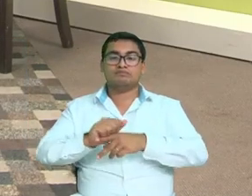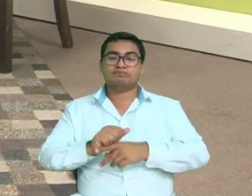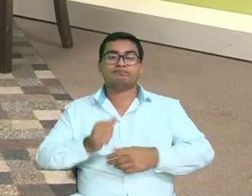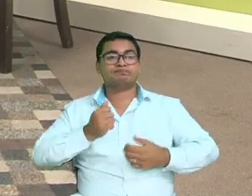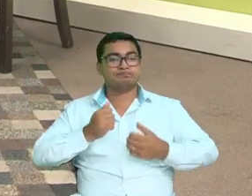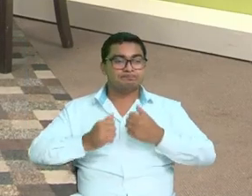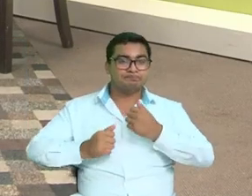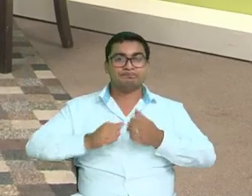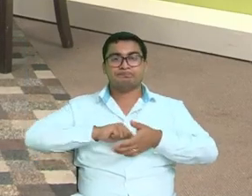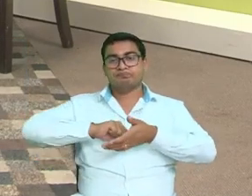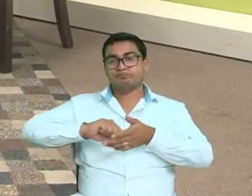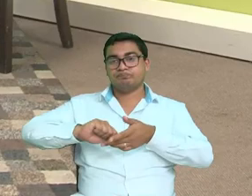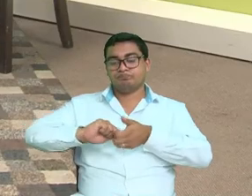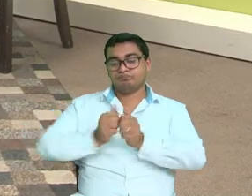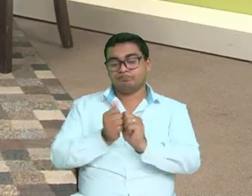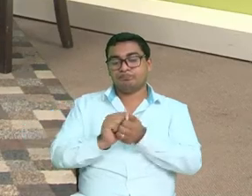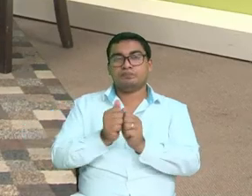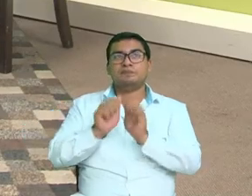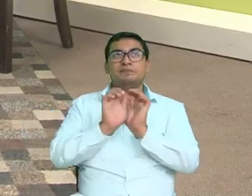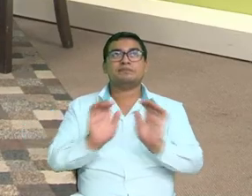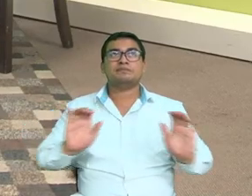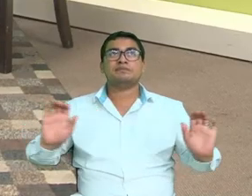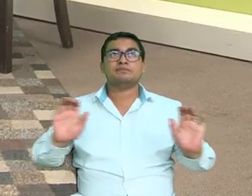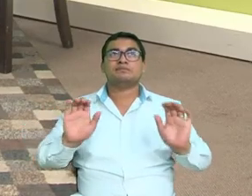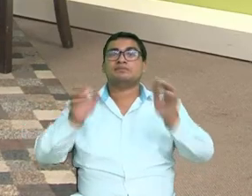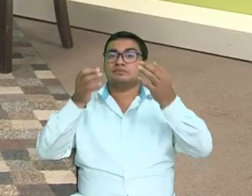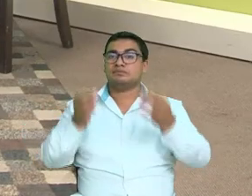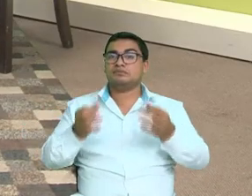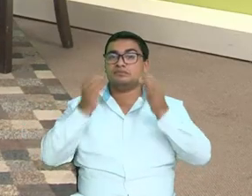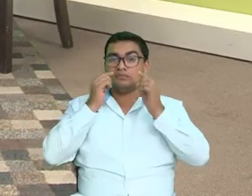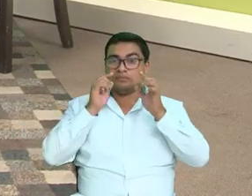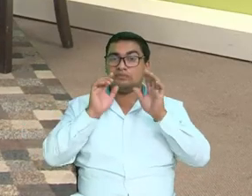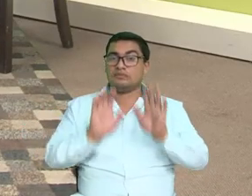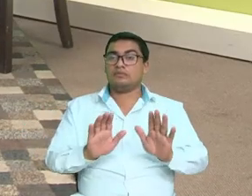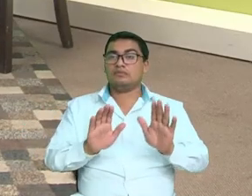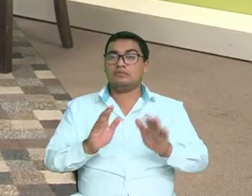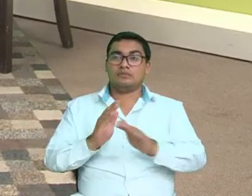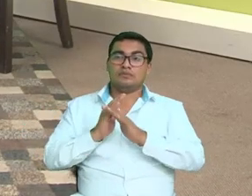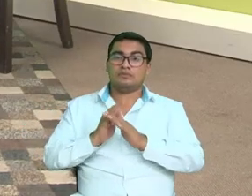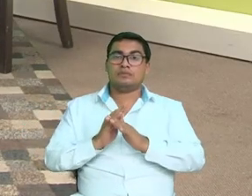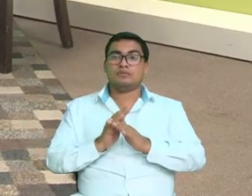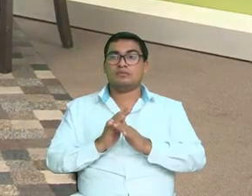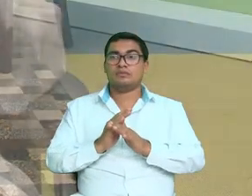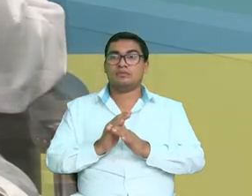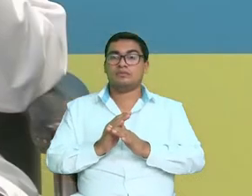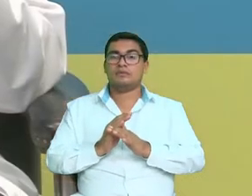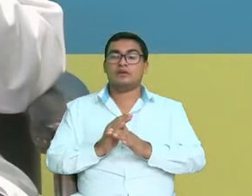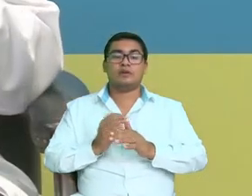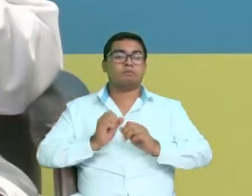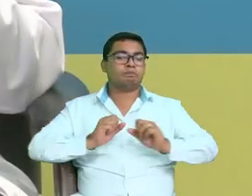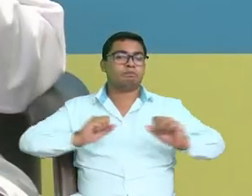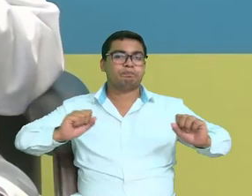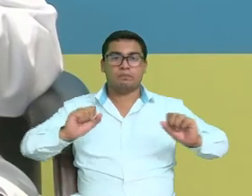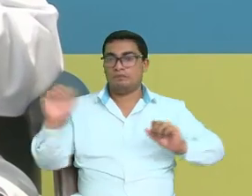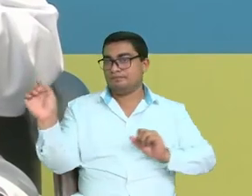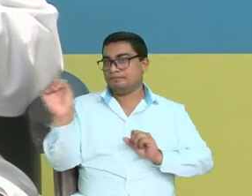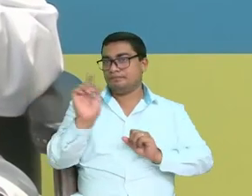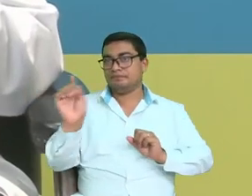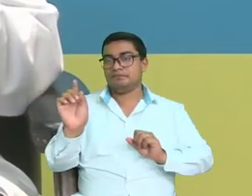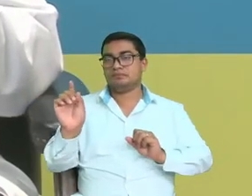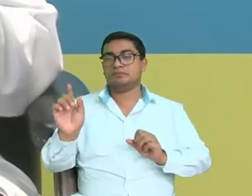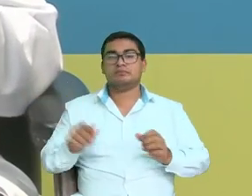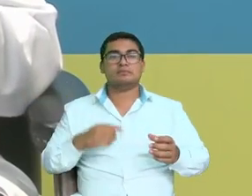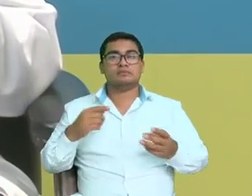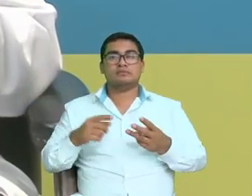Es decir, que los niños tengan una actividad física para evitar el sedentarismo. El sedentarismo te lleva a sobrepeso, el sobrepeso te lleva